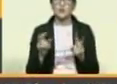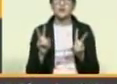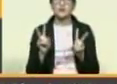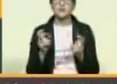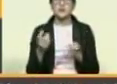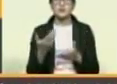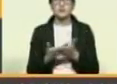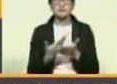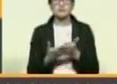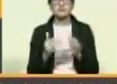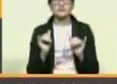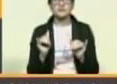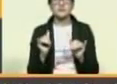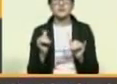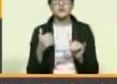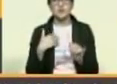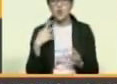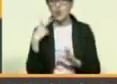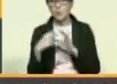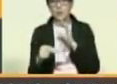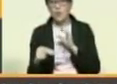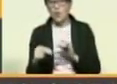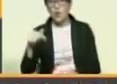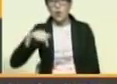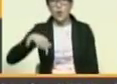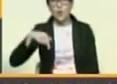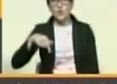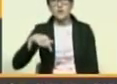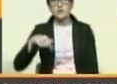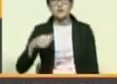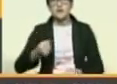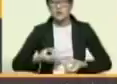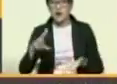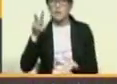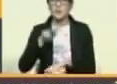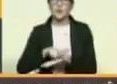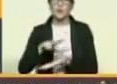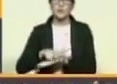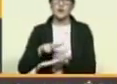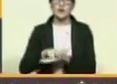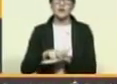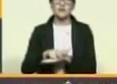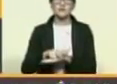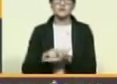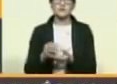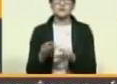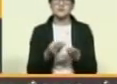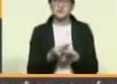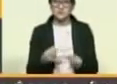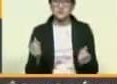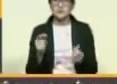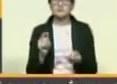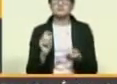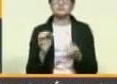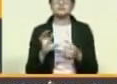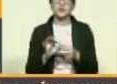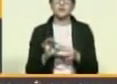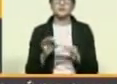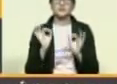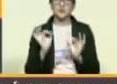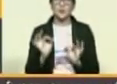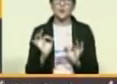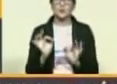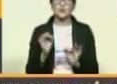no me has planteado. No me voy hoy del Estado Bolívar sin dejar los recursos aprobados y resuelto el camino para su reactivación. Ten la seguridad.